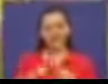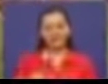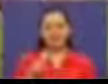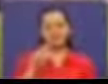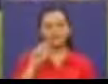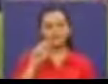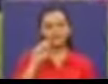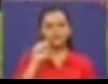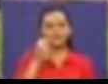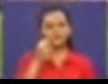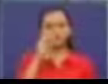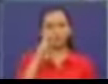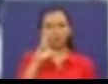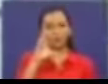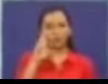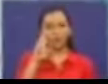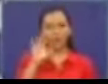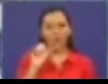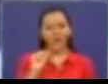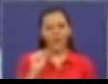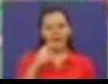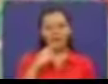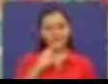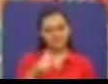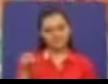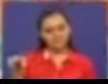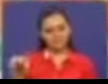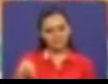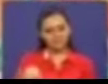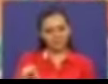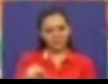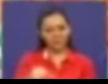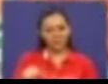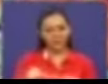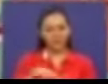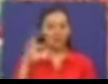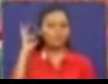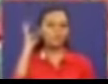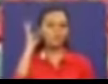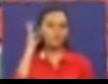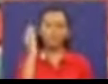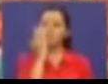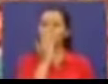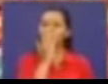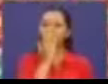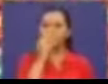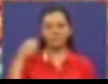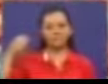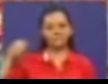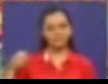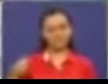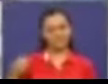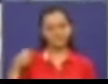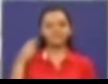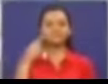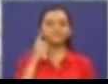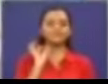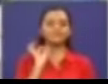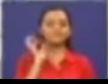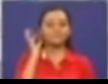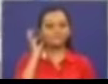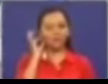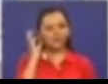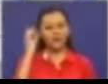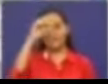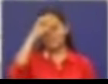de él. En diferentes nacionalidades, he visto mujeres guau, he visto dirigentes guau como Moy, he visto a